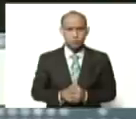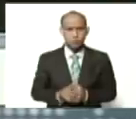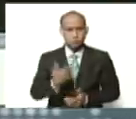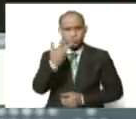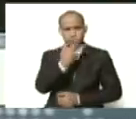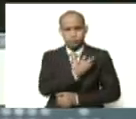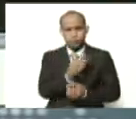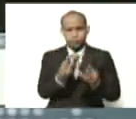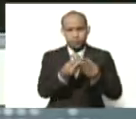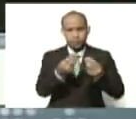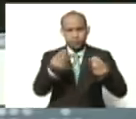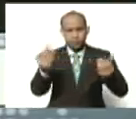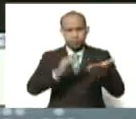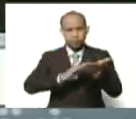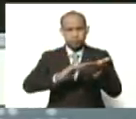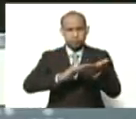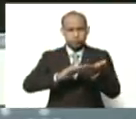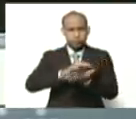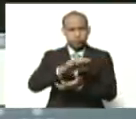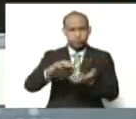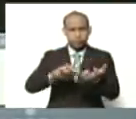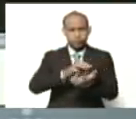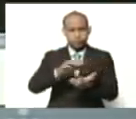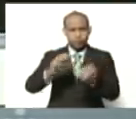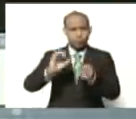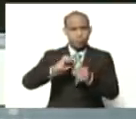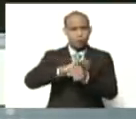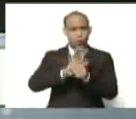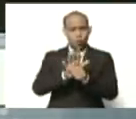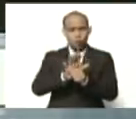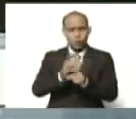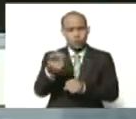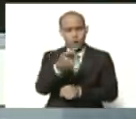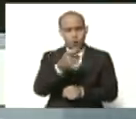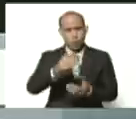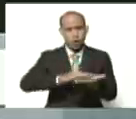inmunidad perfecta en las dos vacunas. Están